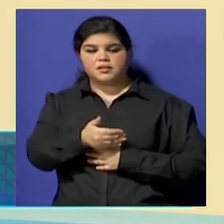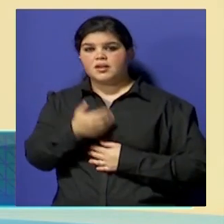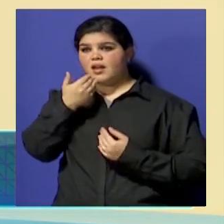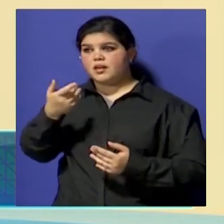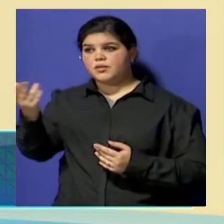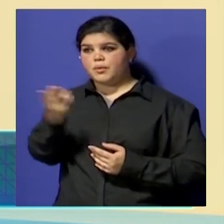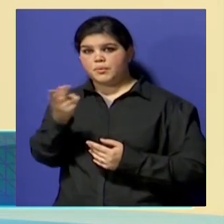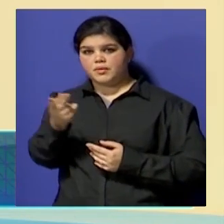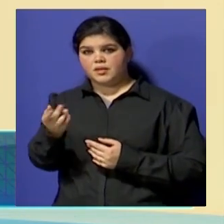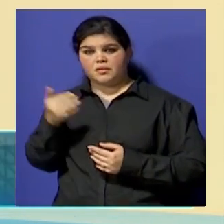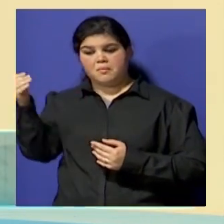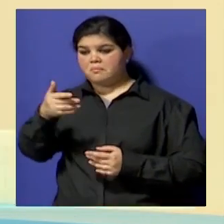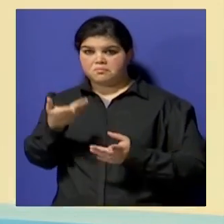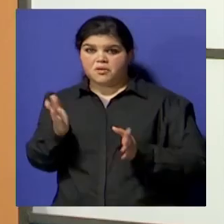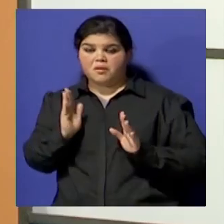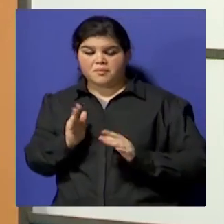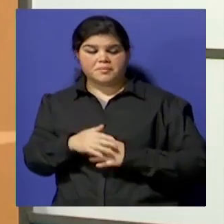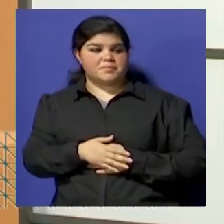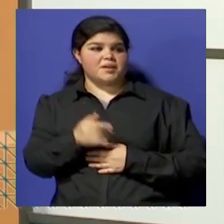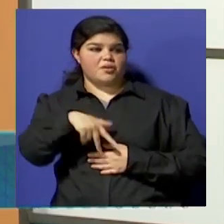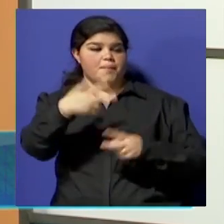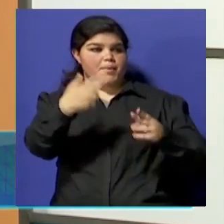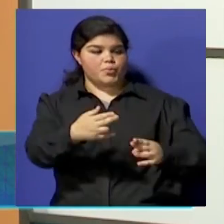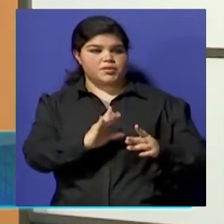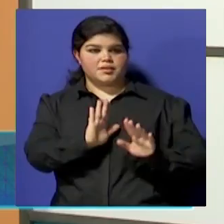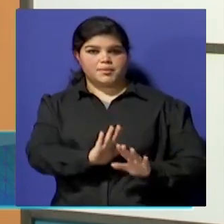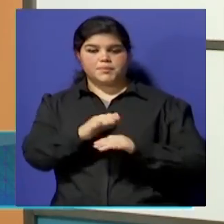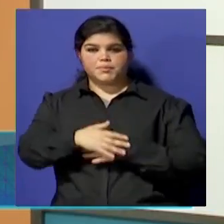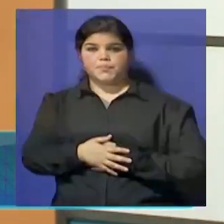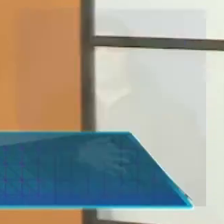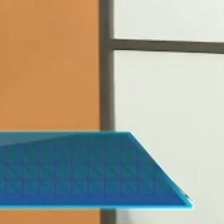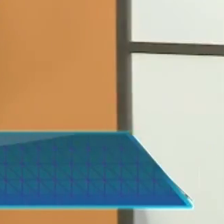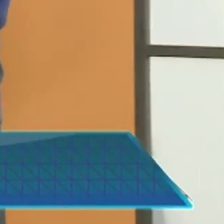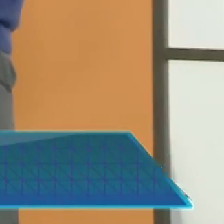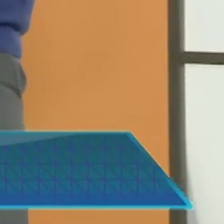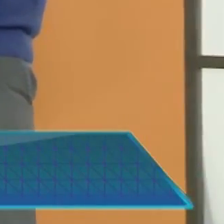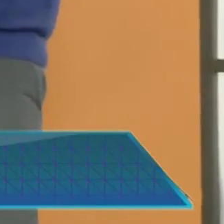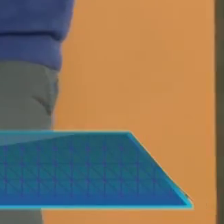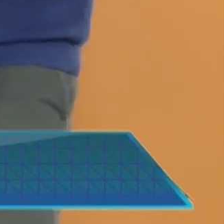momento estamos de vuelta. Perfecto. Hacemos una pausa, nosotros ya venimos.